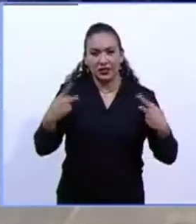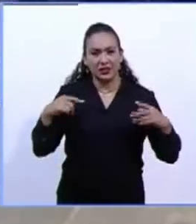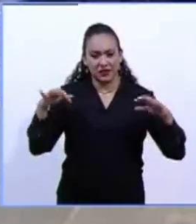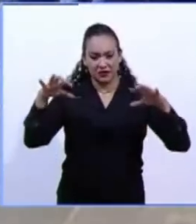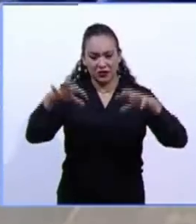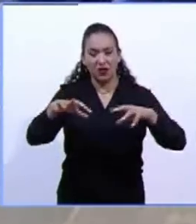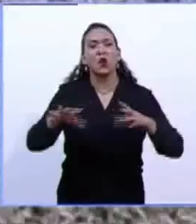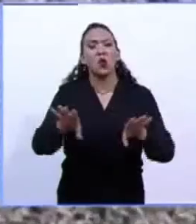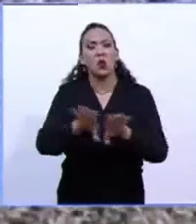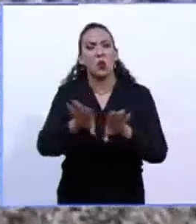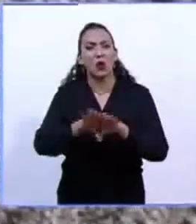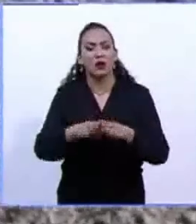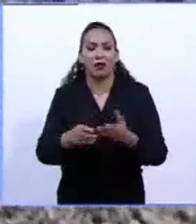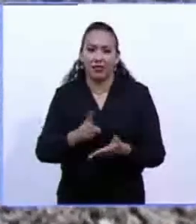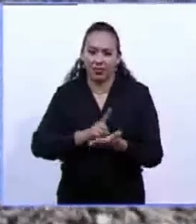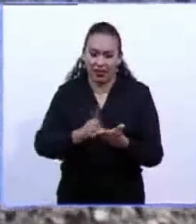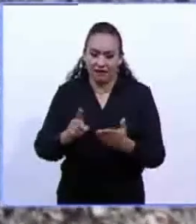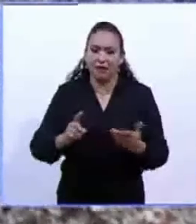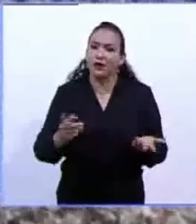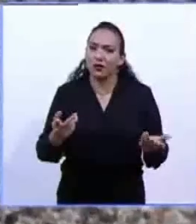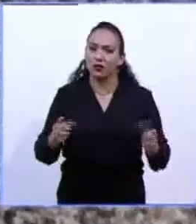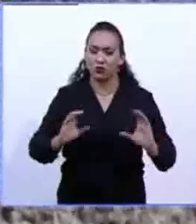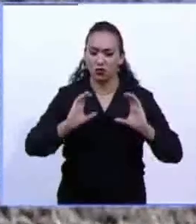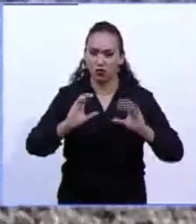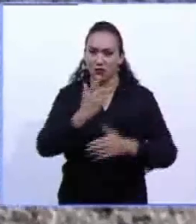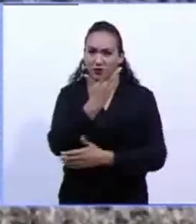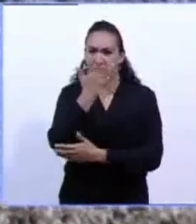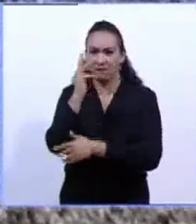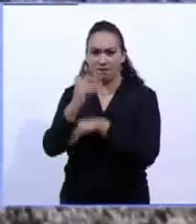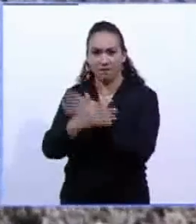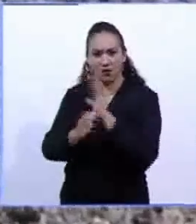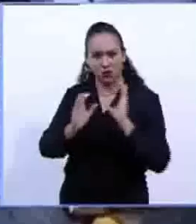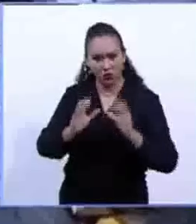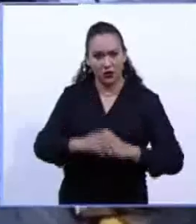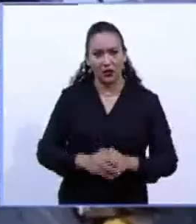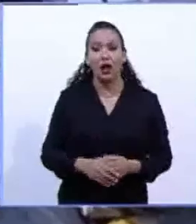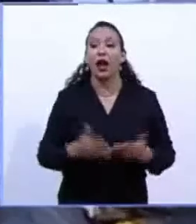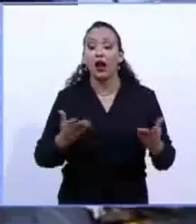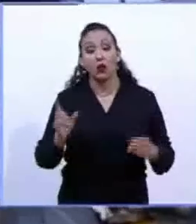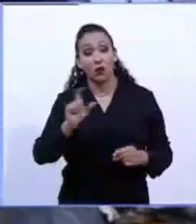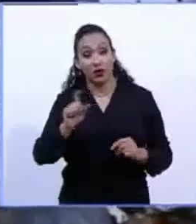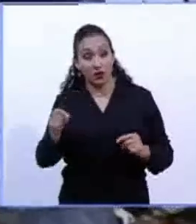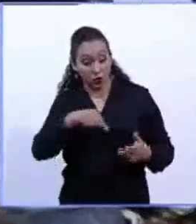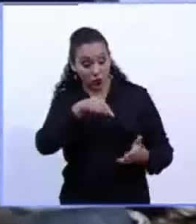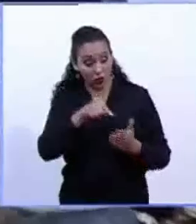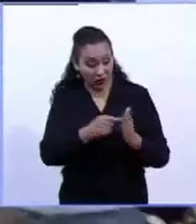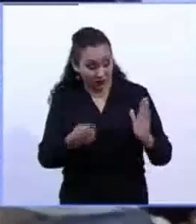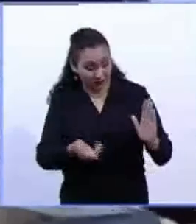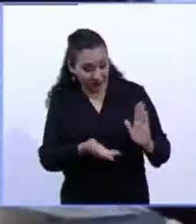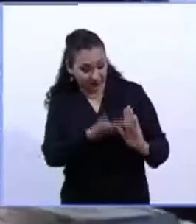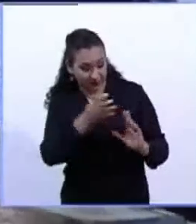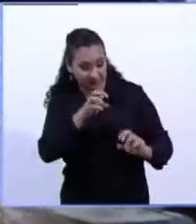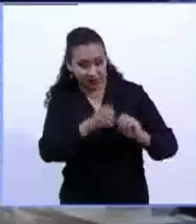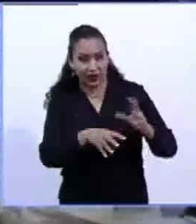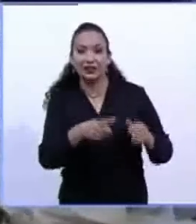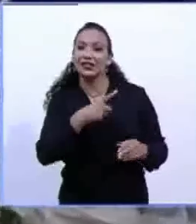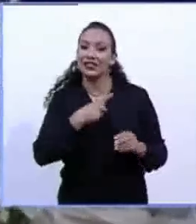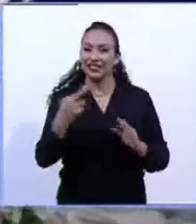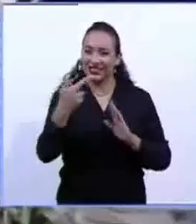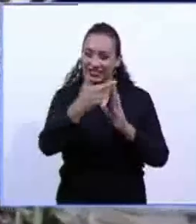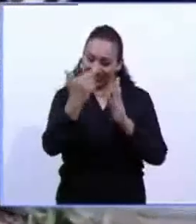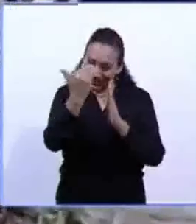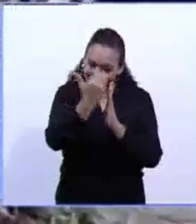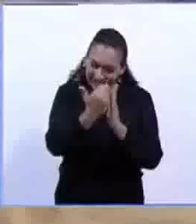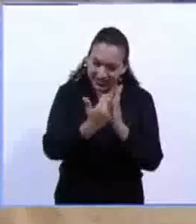tendiente a preservar el medio ambiente. Precisa que para la construcción de estas obras se deben cumplir con normas y lineamientos